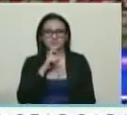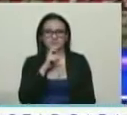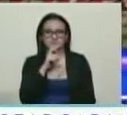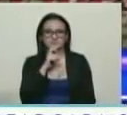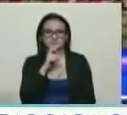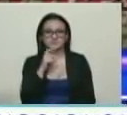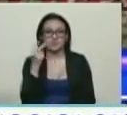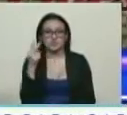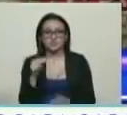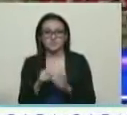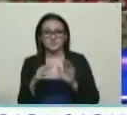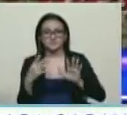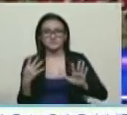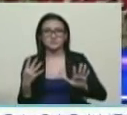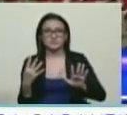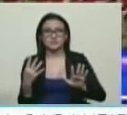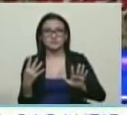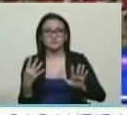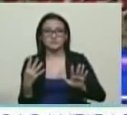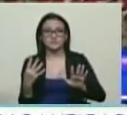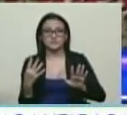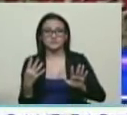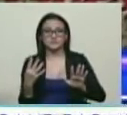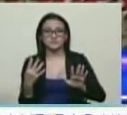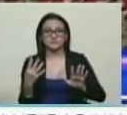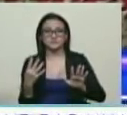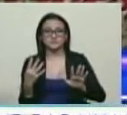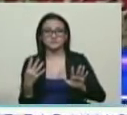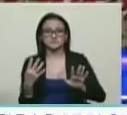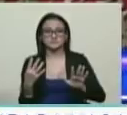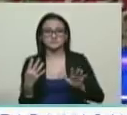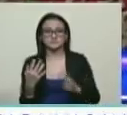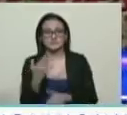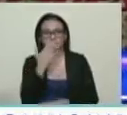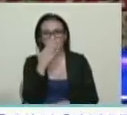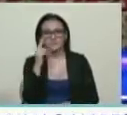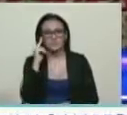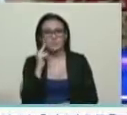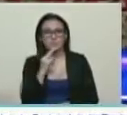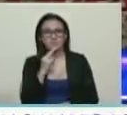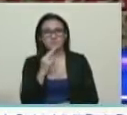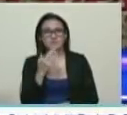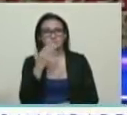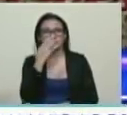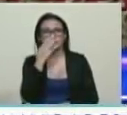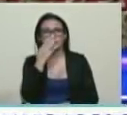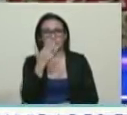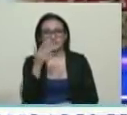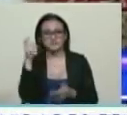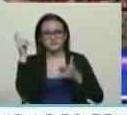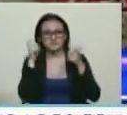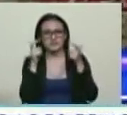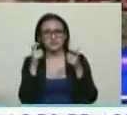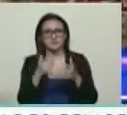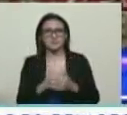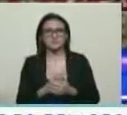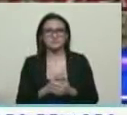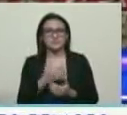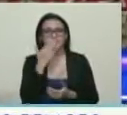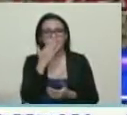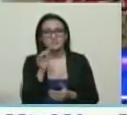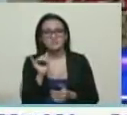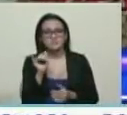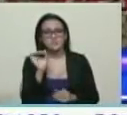el 2019 promete, y al frente Bolívar, y al frente nuestro comandante Hugo Chávez, y al frente el